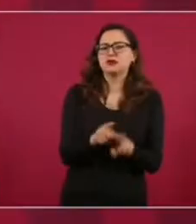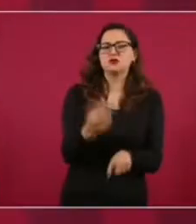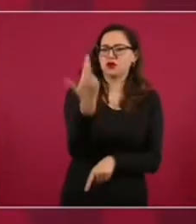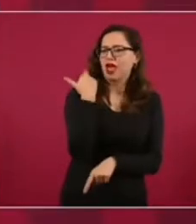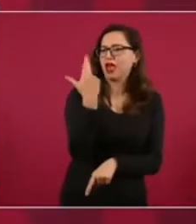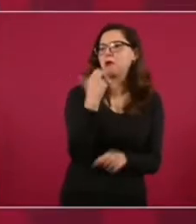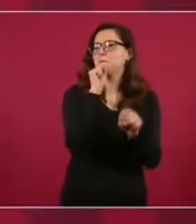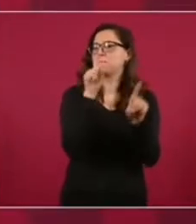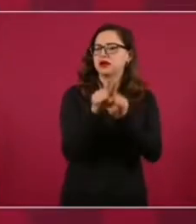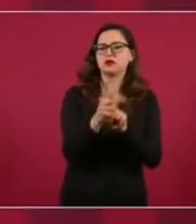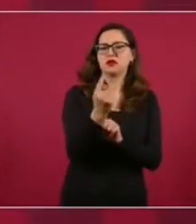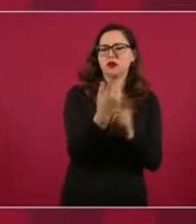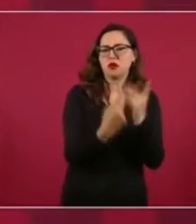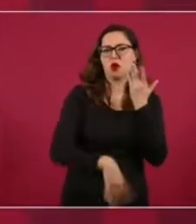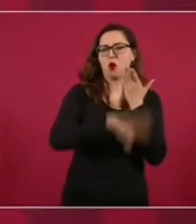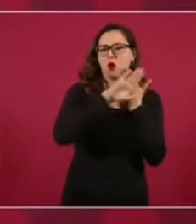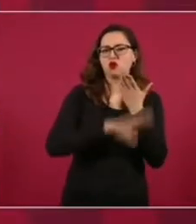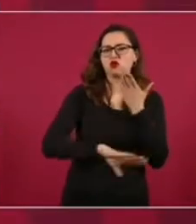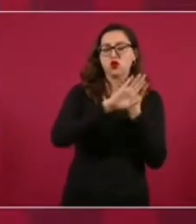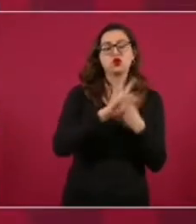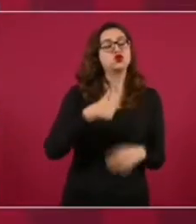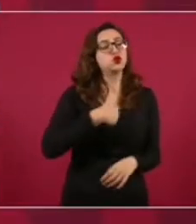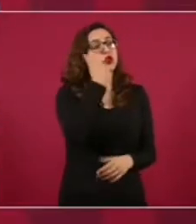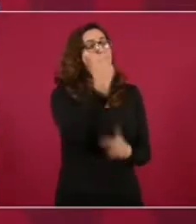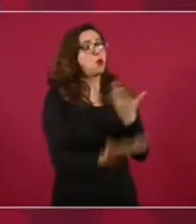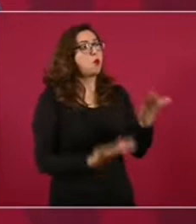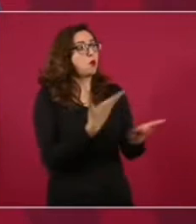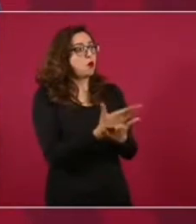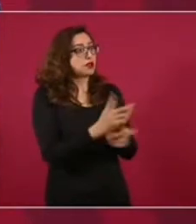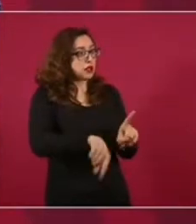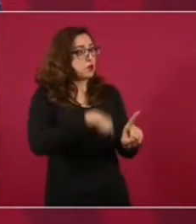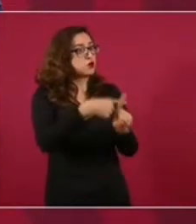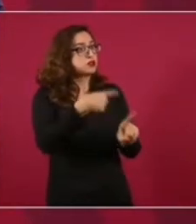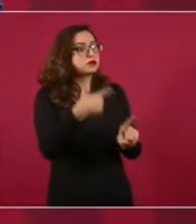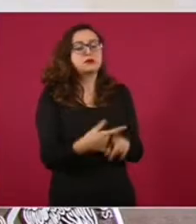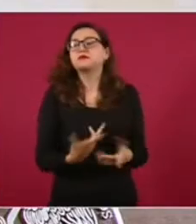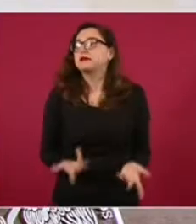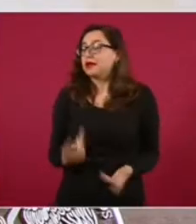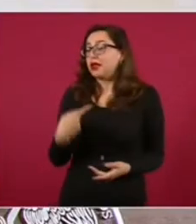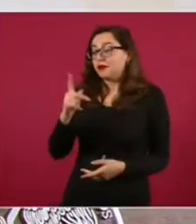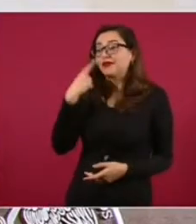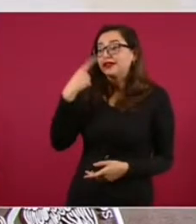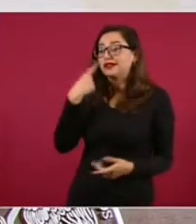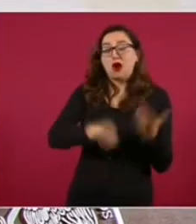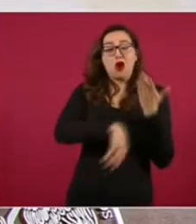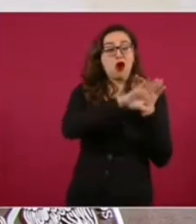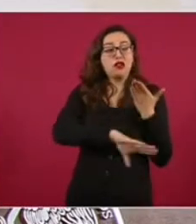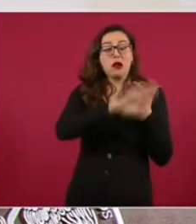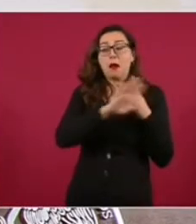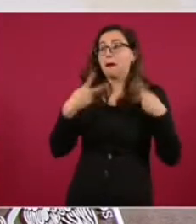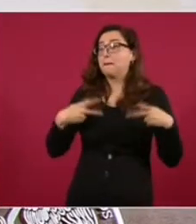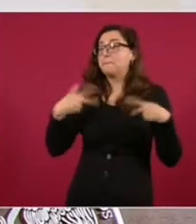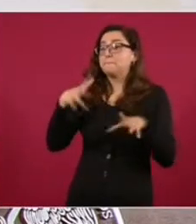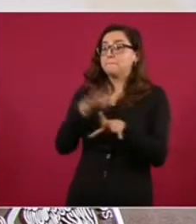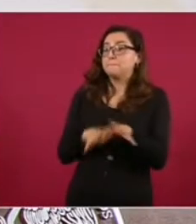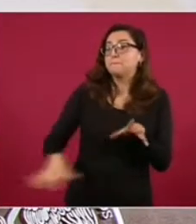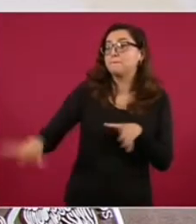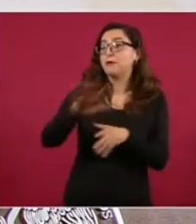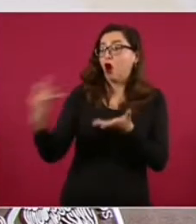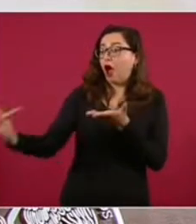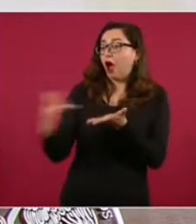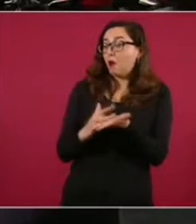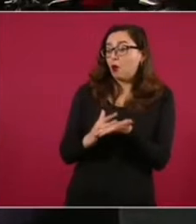lo mismo. Hagamos una y propuesta aún positiva. Así, la gente nos está apoyando. Y yo te